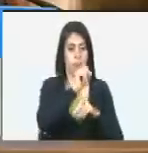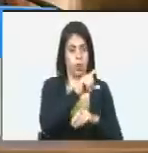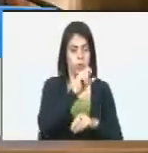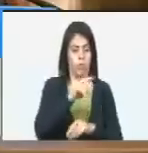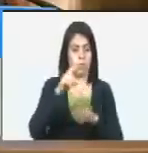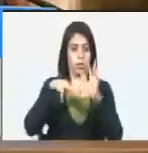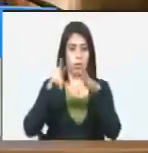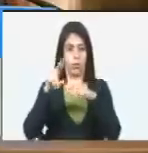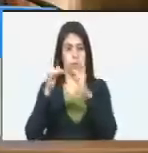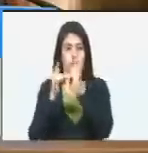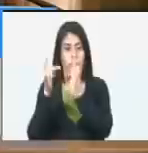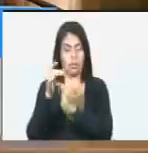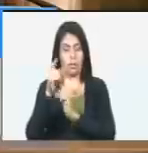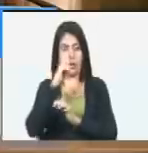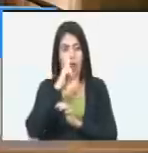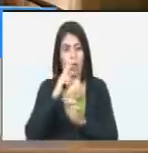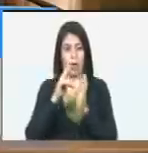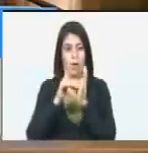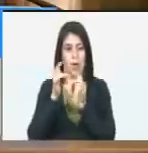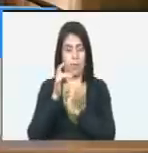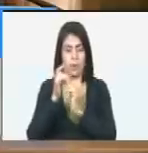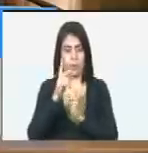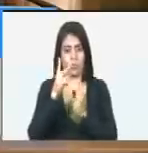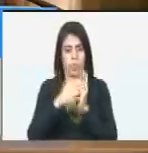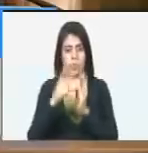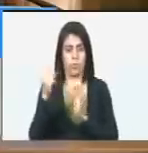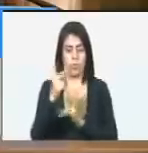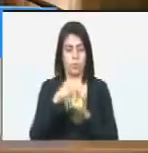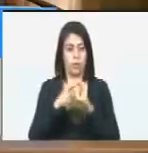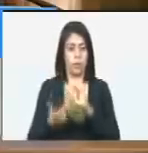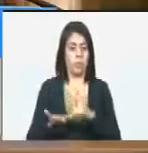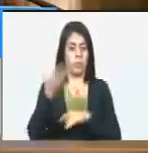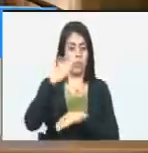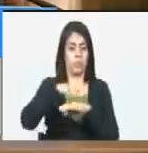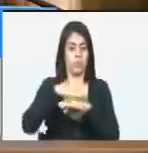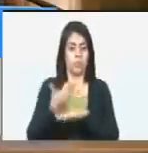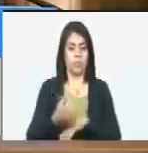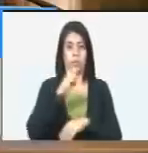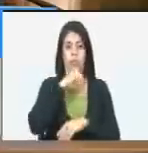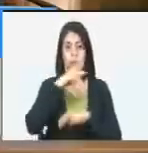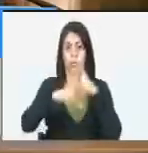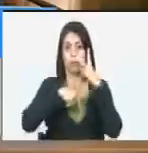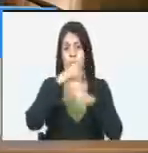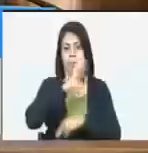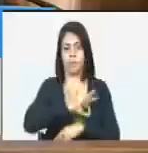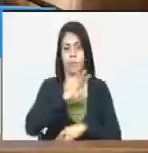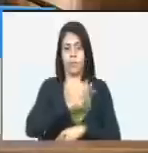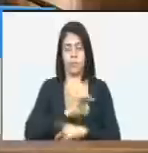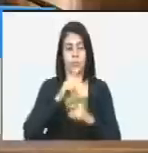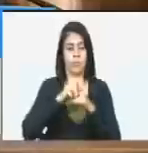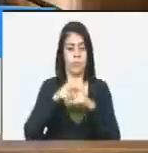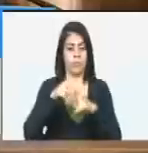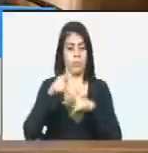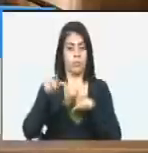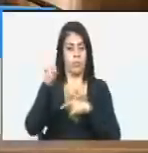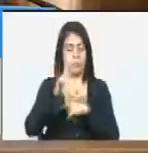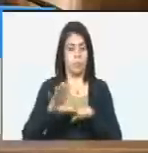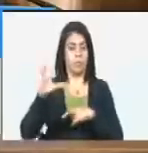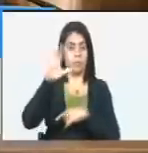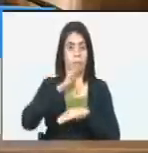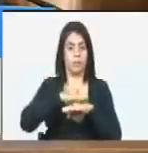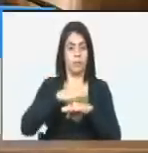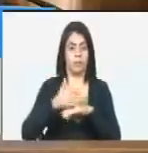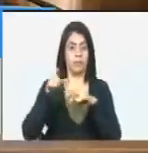de abril de 2002, que marcaron un hito importante en la historia político-social contemporánea de Venezuela y la